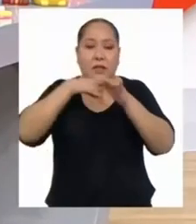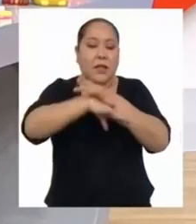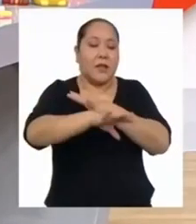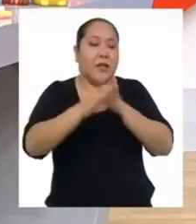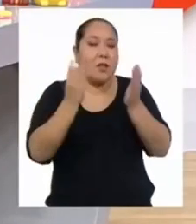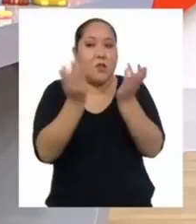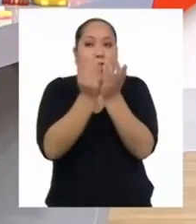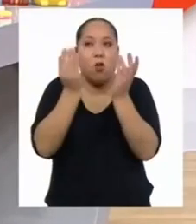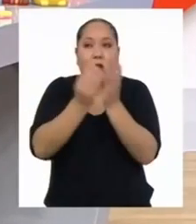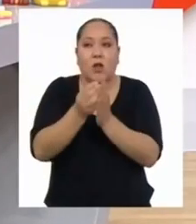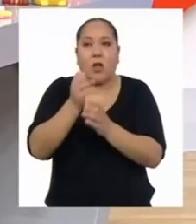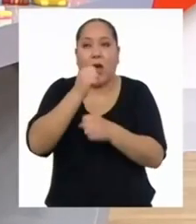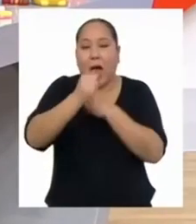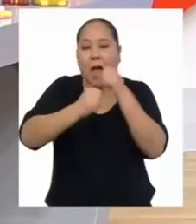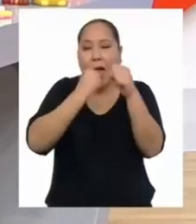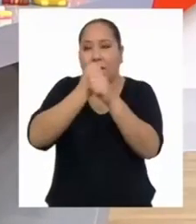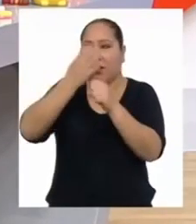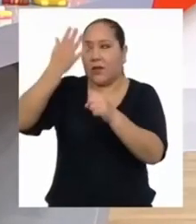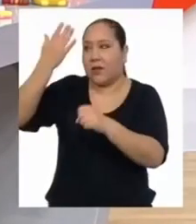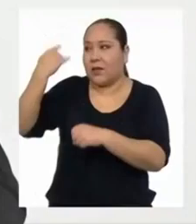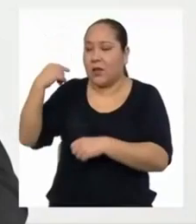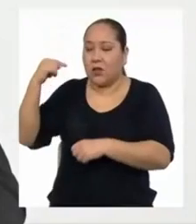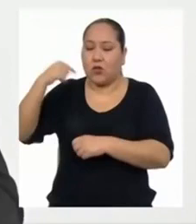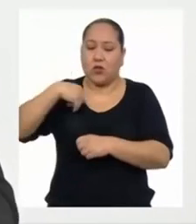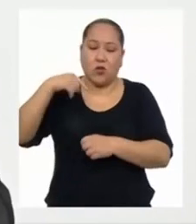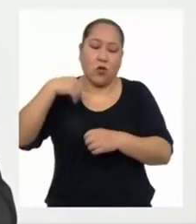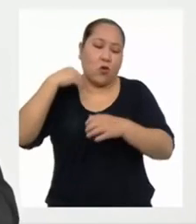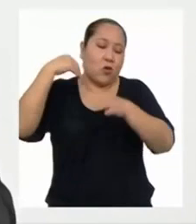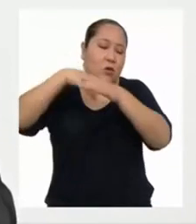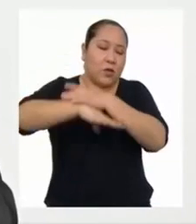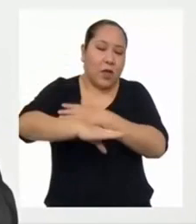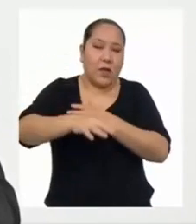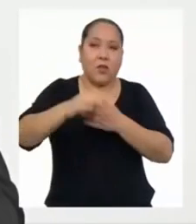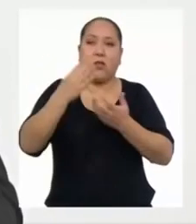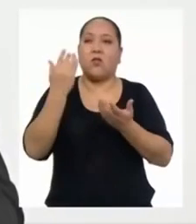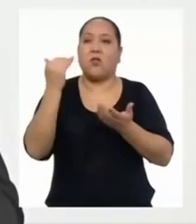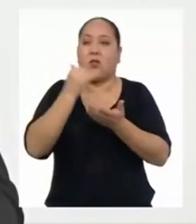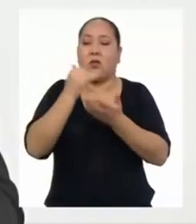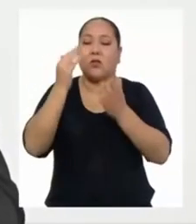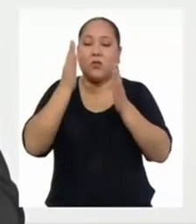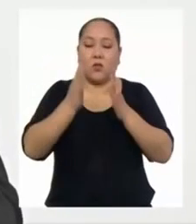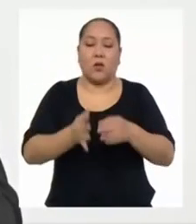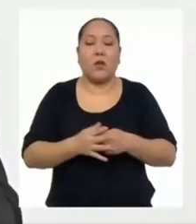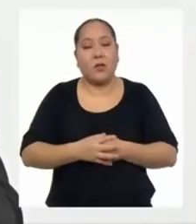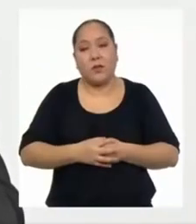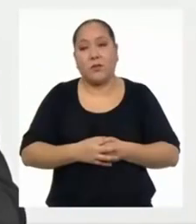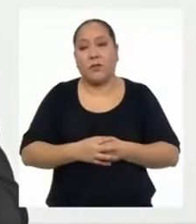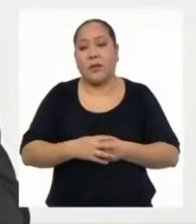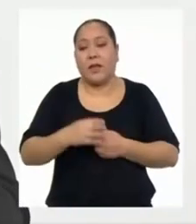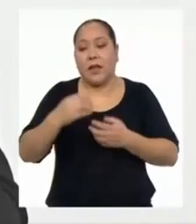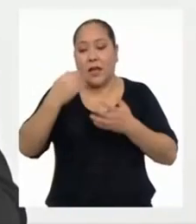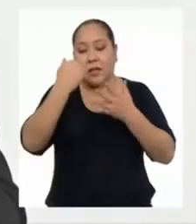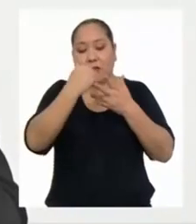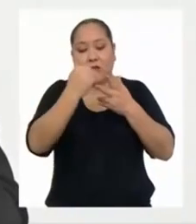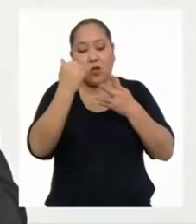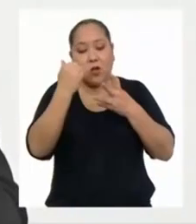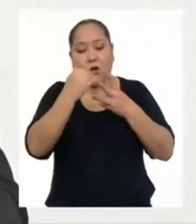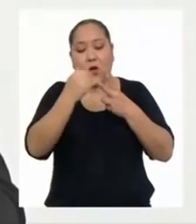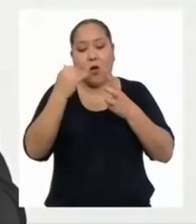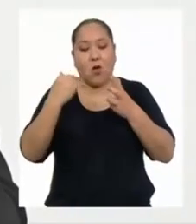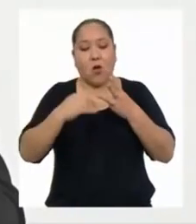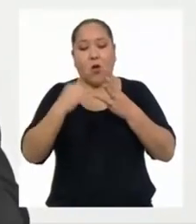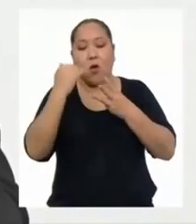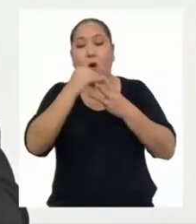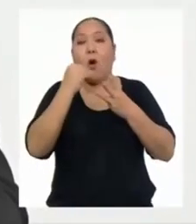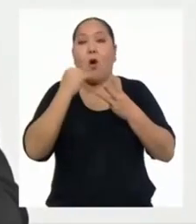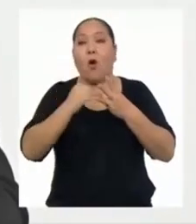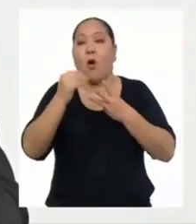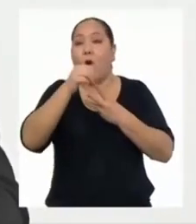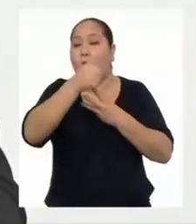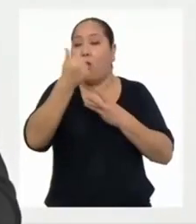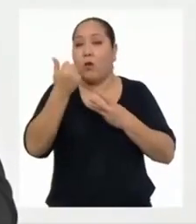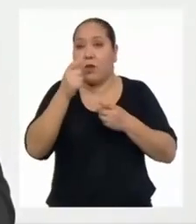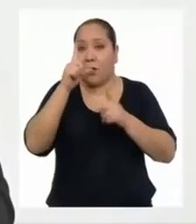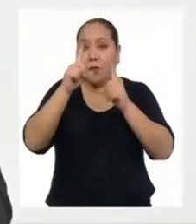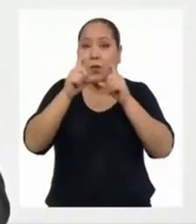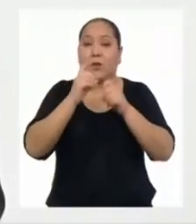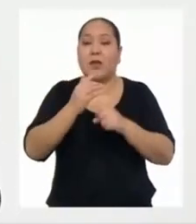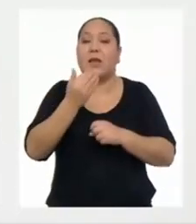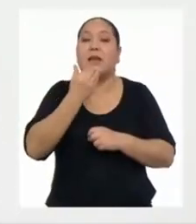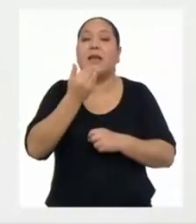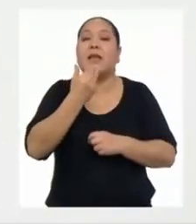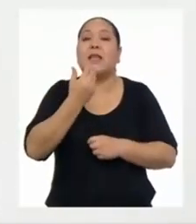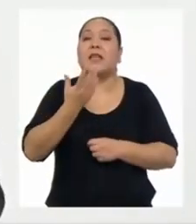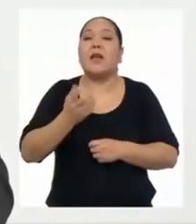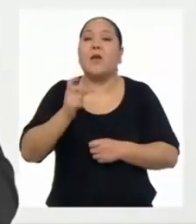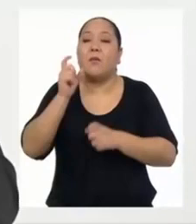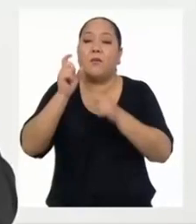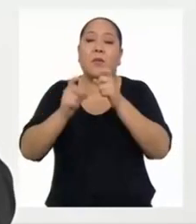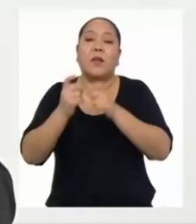años, cuando yo todavía era estudiante. Las siguientes preguntas, ¿qué sucedió y quiénes participaron?, nos servirán